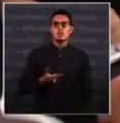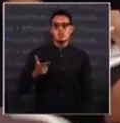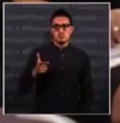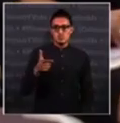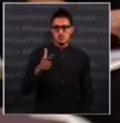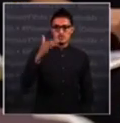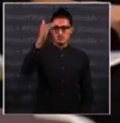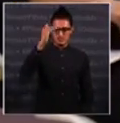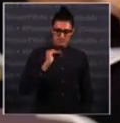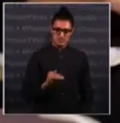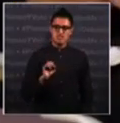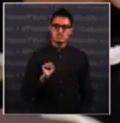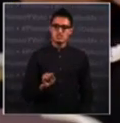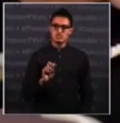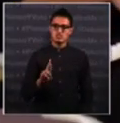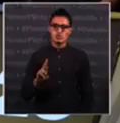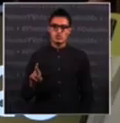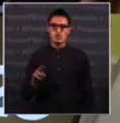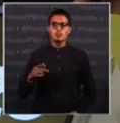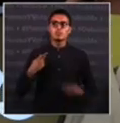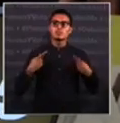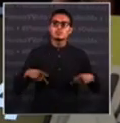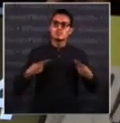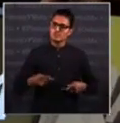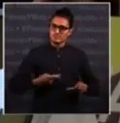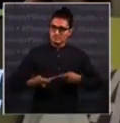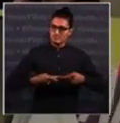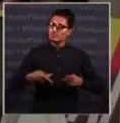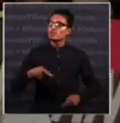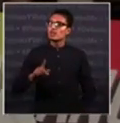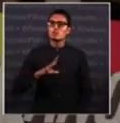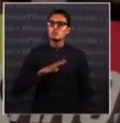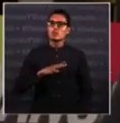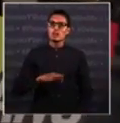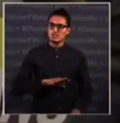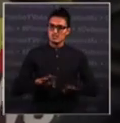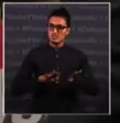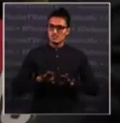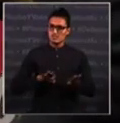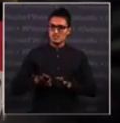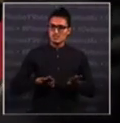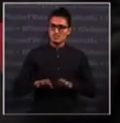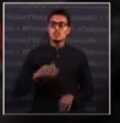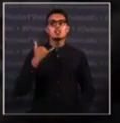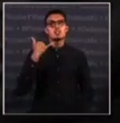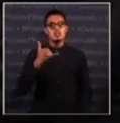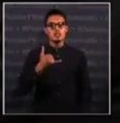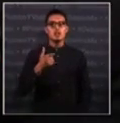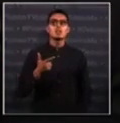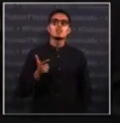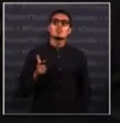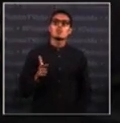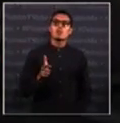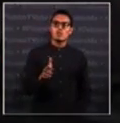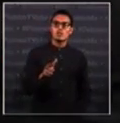sur, que hay gente preparada, pero no tiene empleo cercano hacia ellos. Y el Guanajuato del